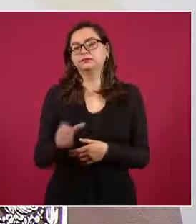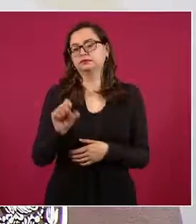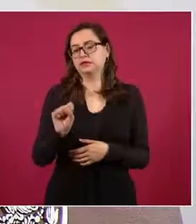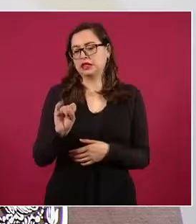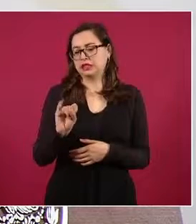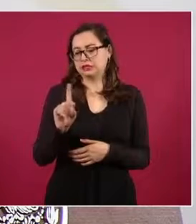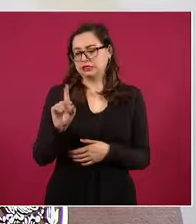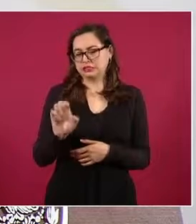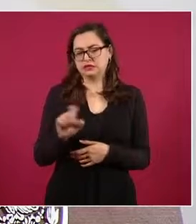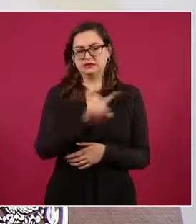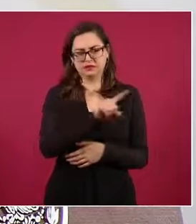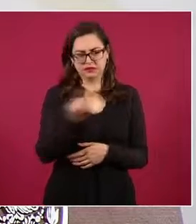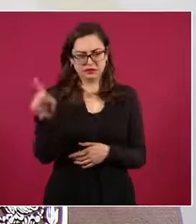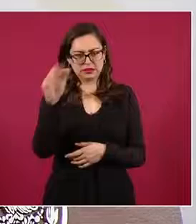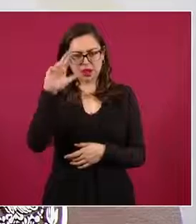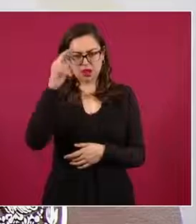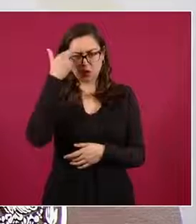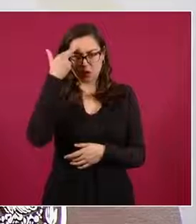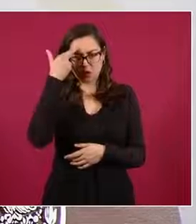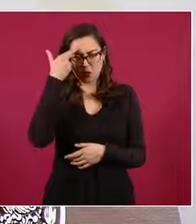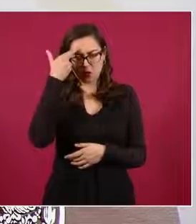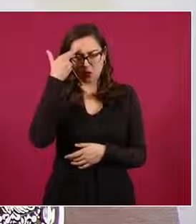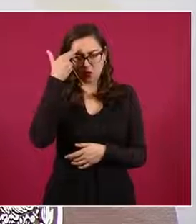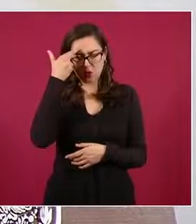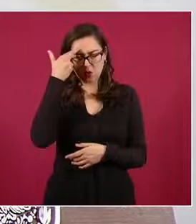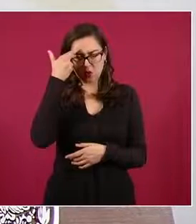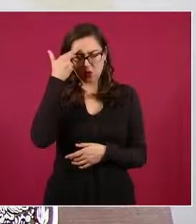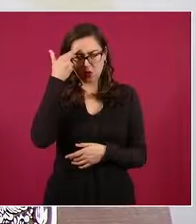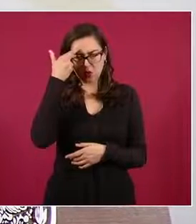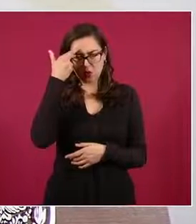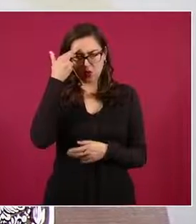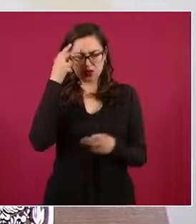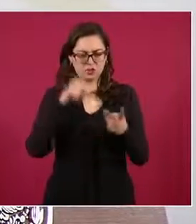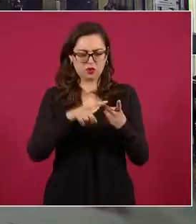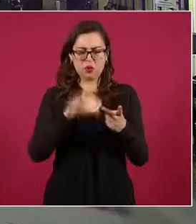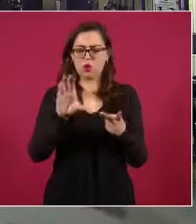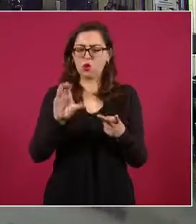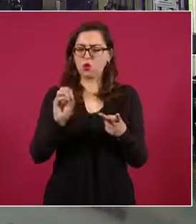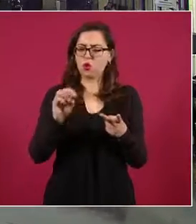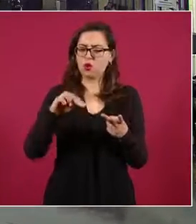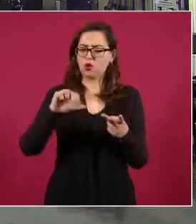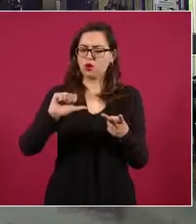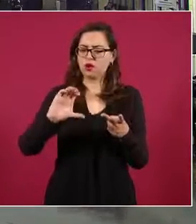¿se acuerdan? O lo del CONACYT.